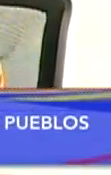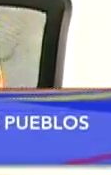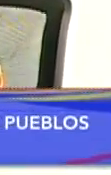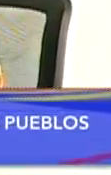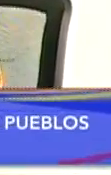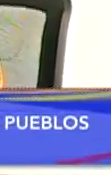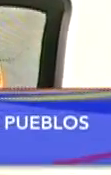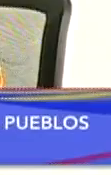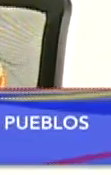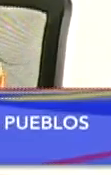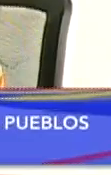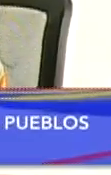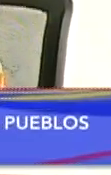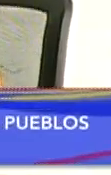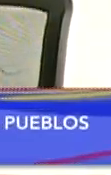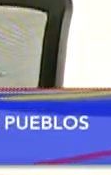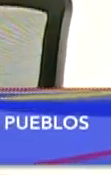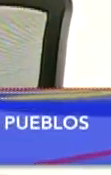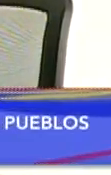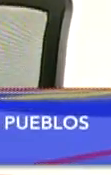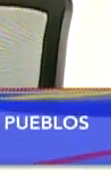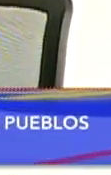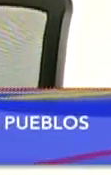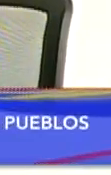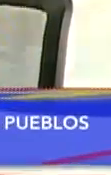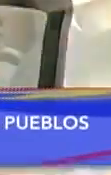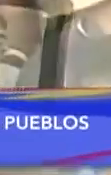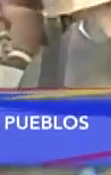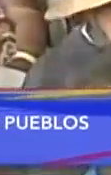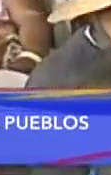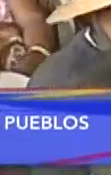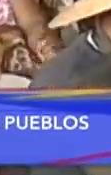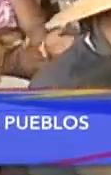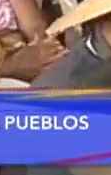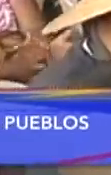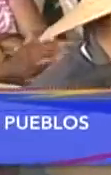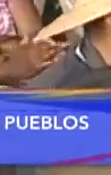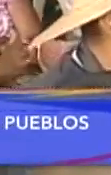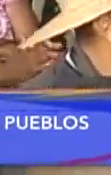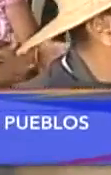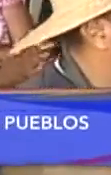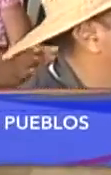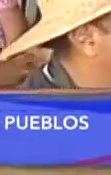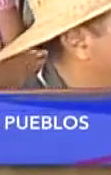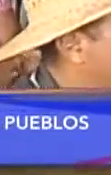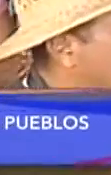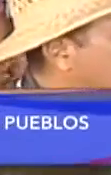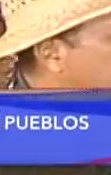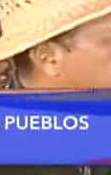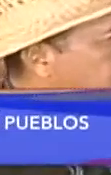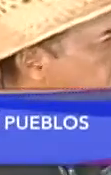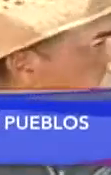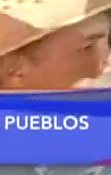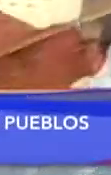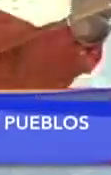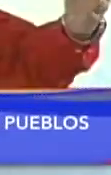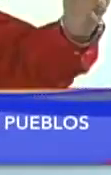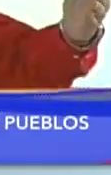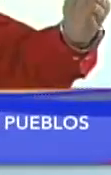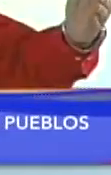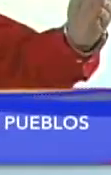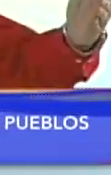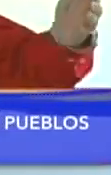en nombre de todos y todas nosotras. Bueno, antes que nuestro gran amigo hable, quiero darle